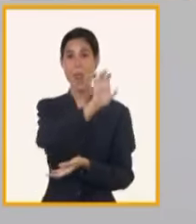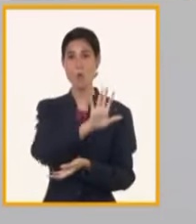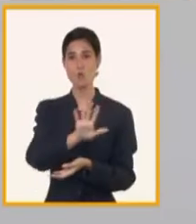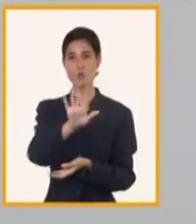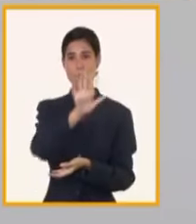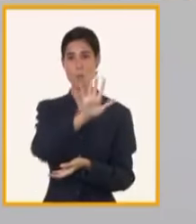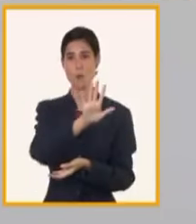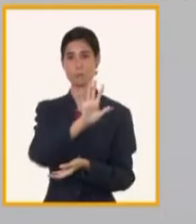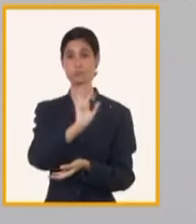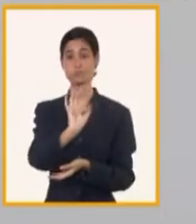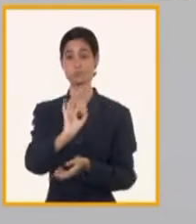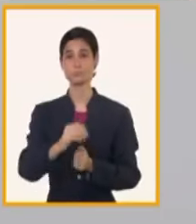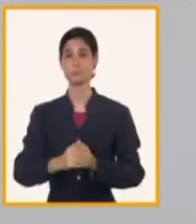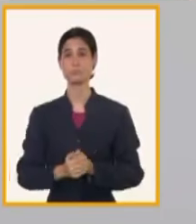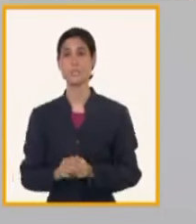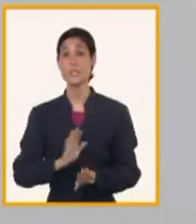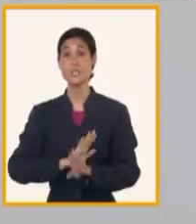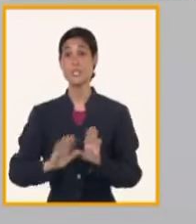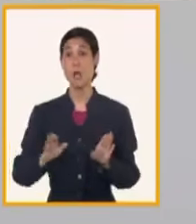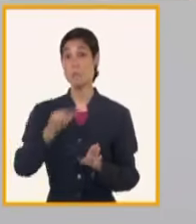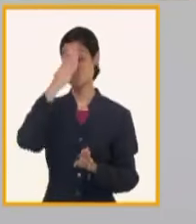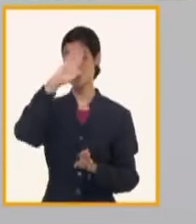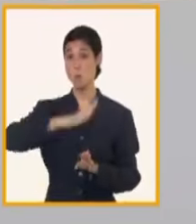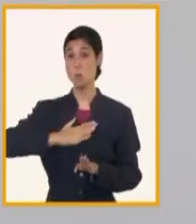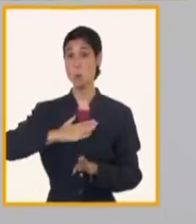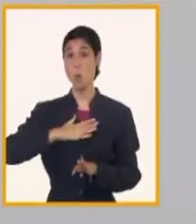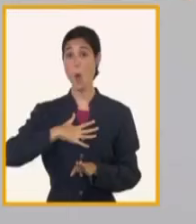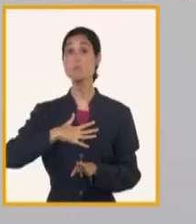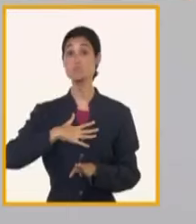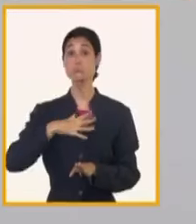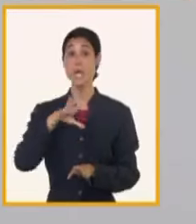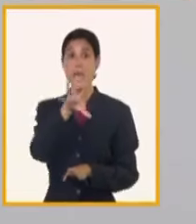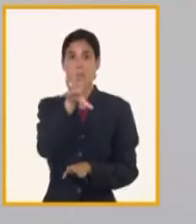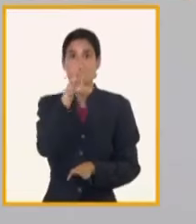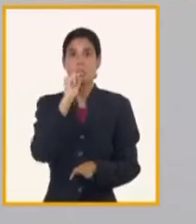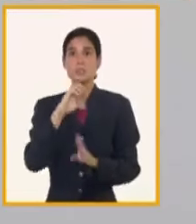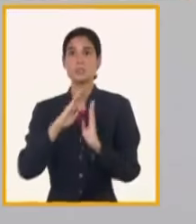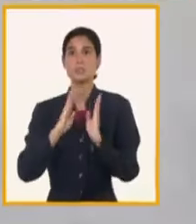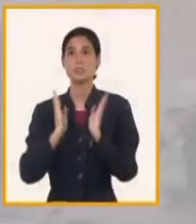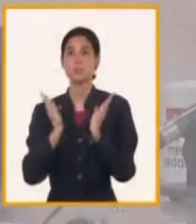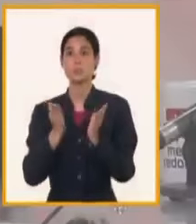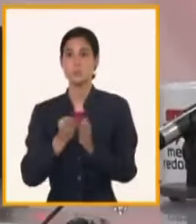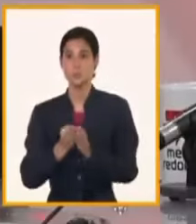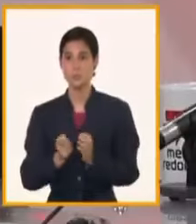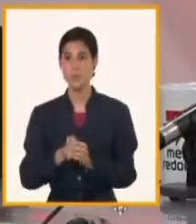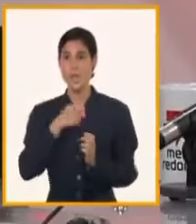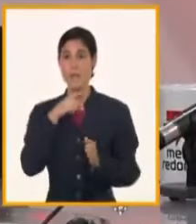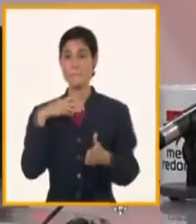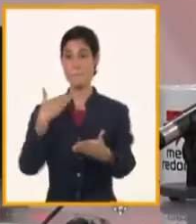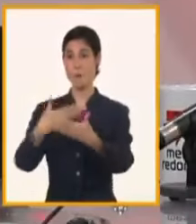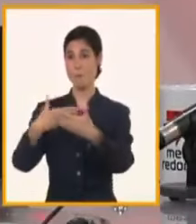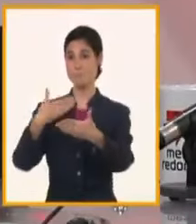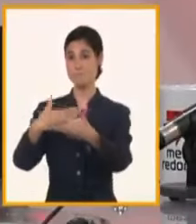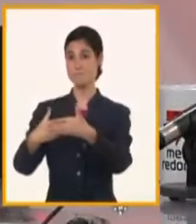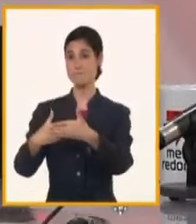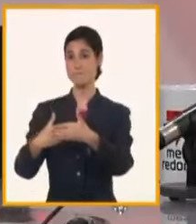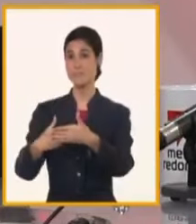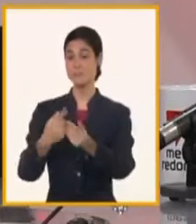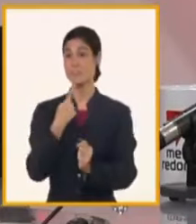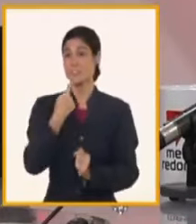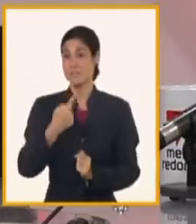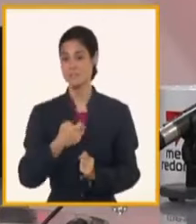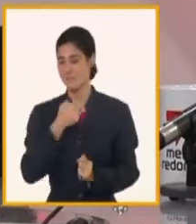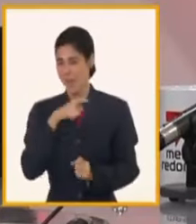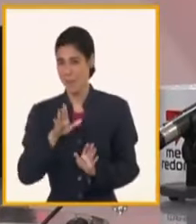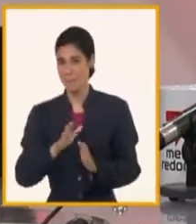alfabetizados en en el tema energético y cuando dicen se cayó la guitera se nos para el corazón literalmente porque como que